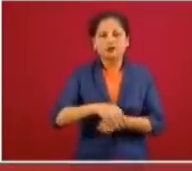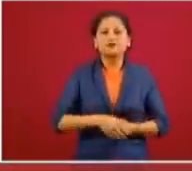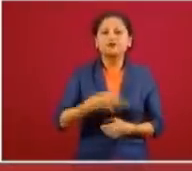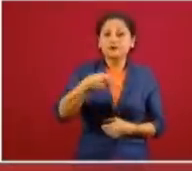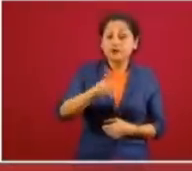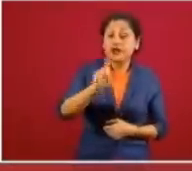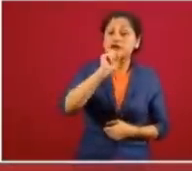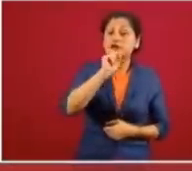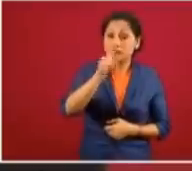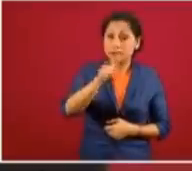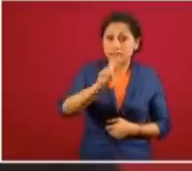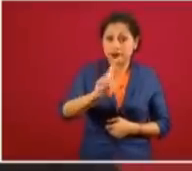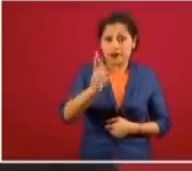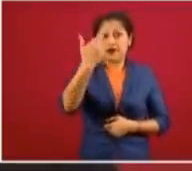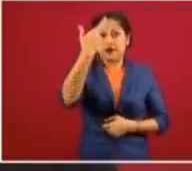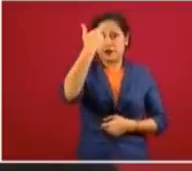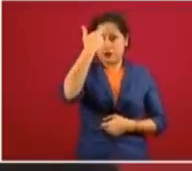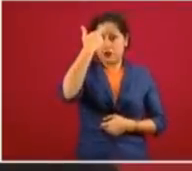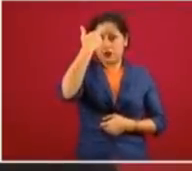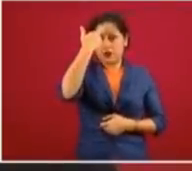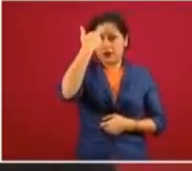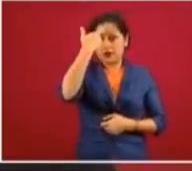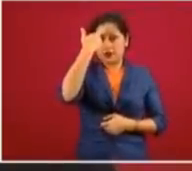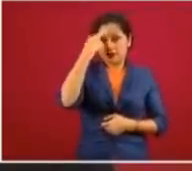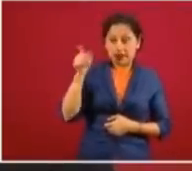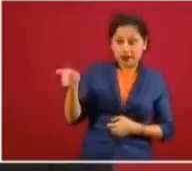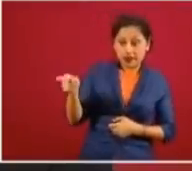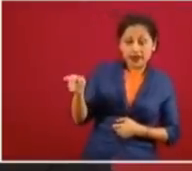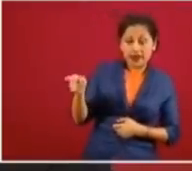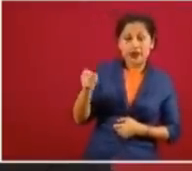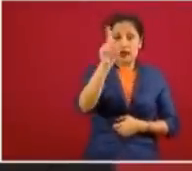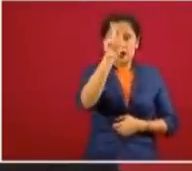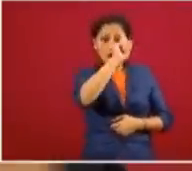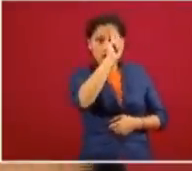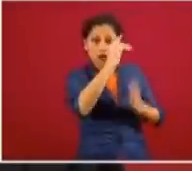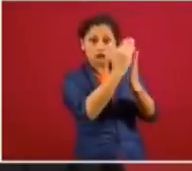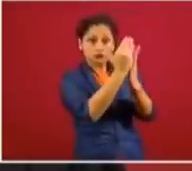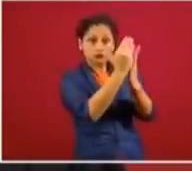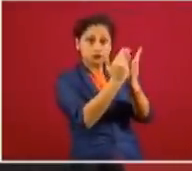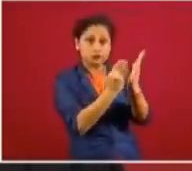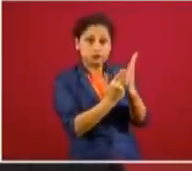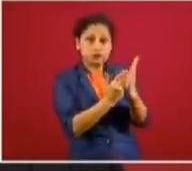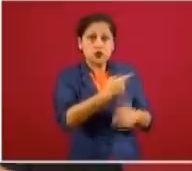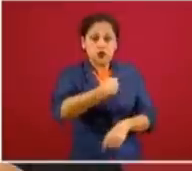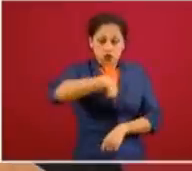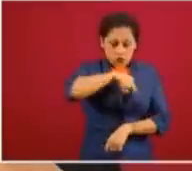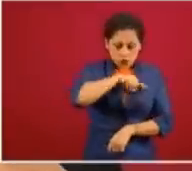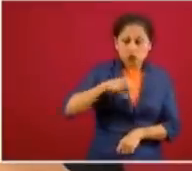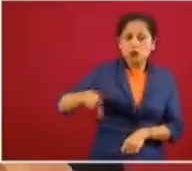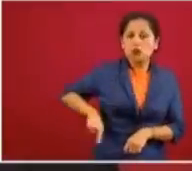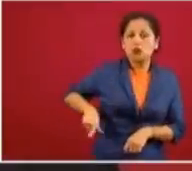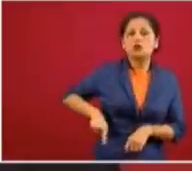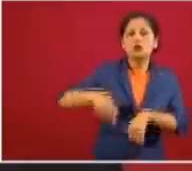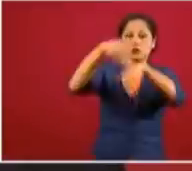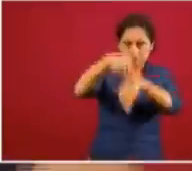nos guiamos por estas recomendaciones repito, los políticos